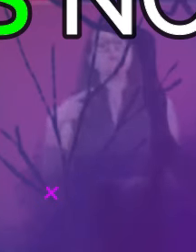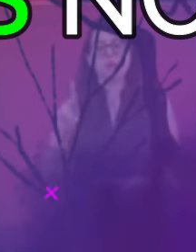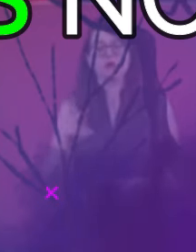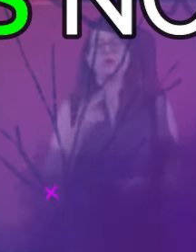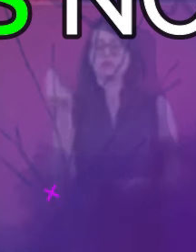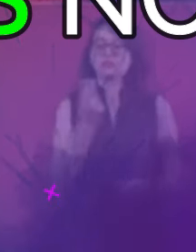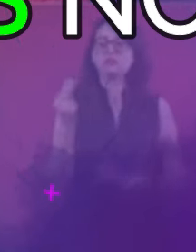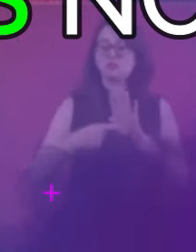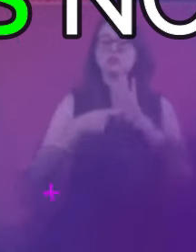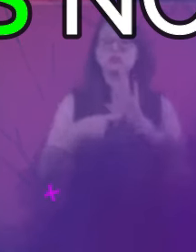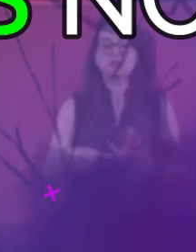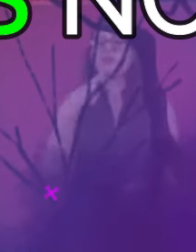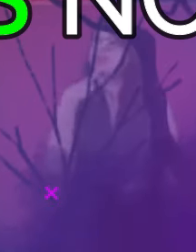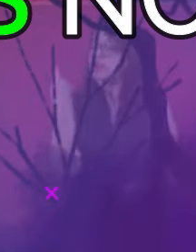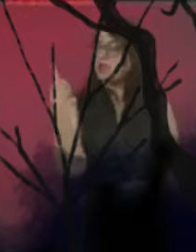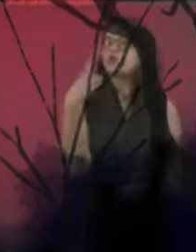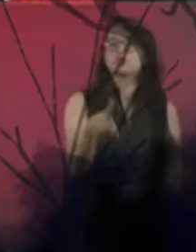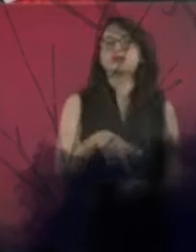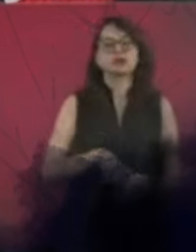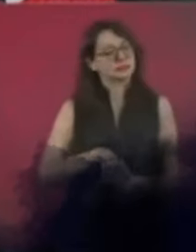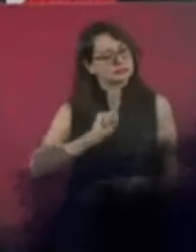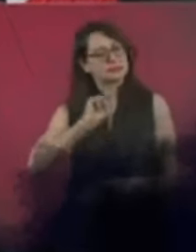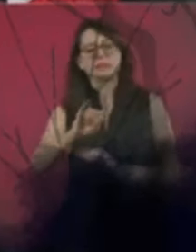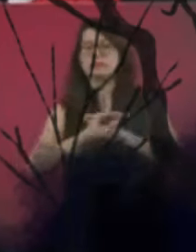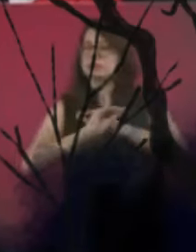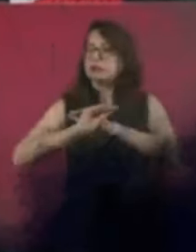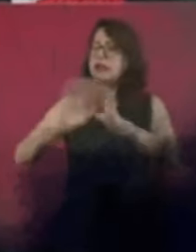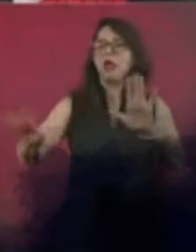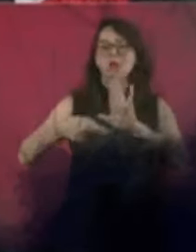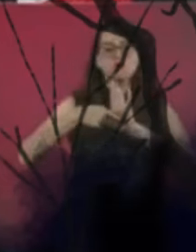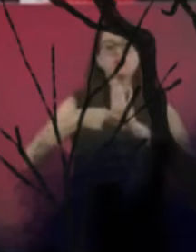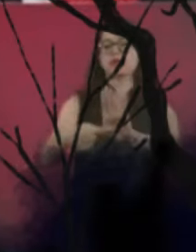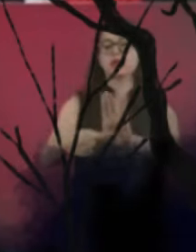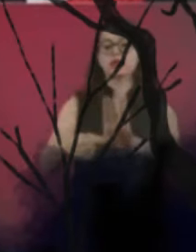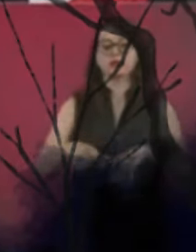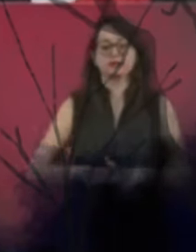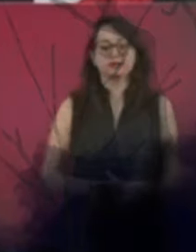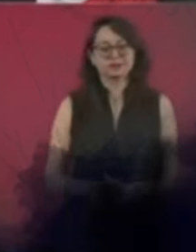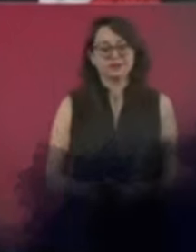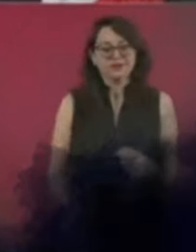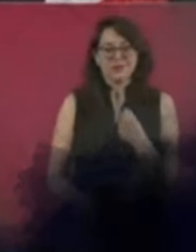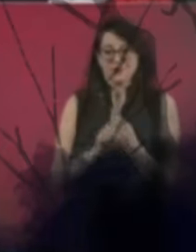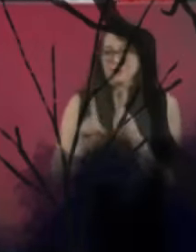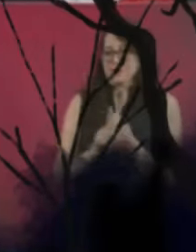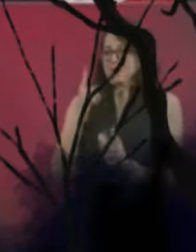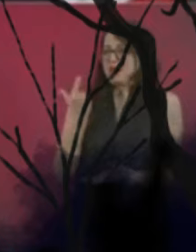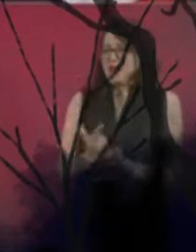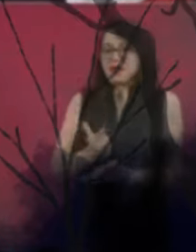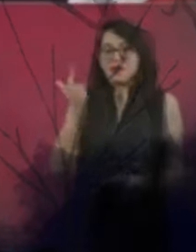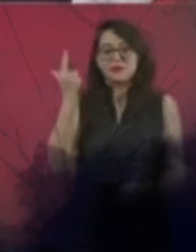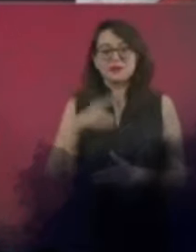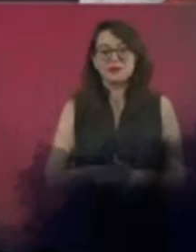insistir en contra del Poder Judicial. O sea, él dice que los únicos culpables de que no